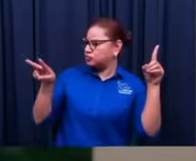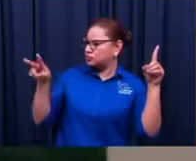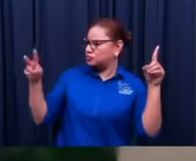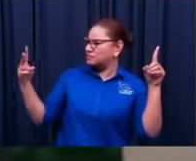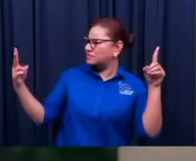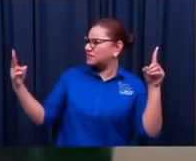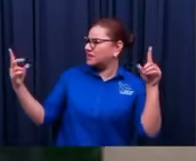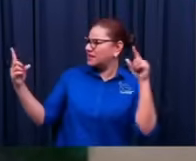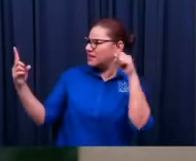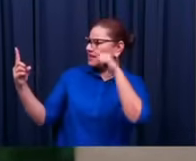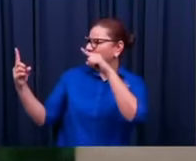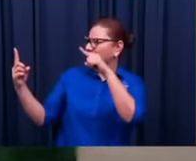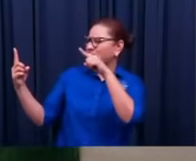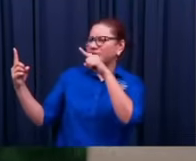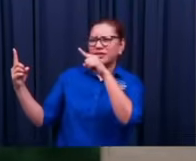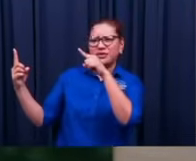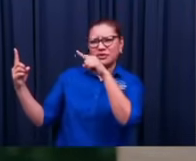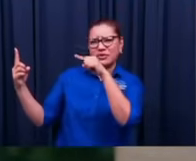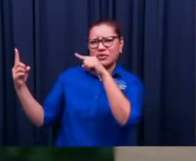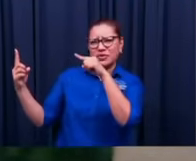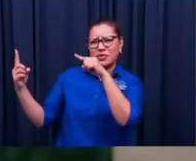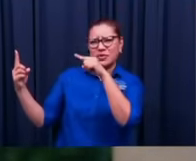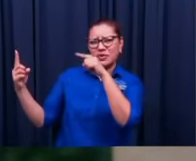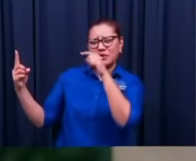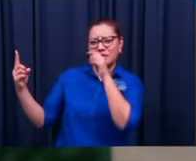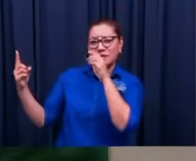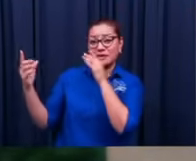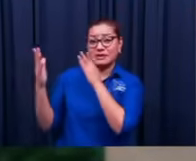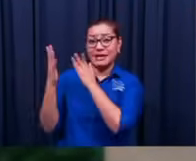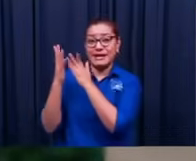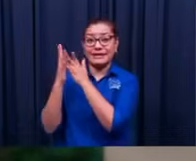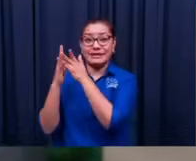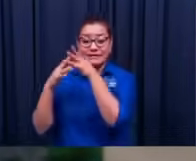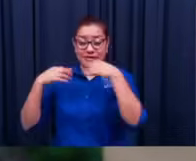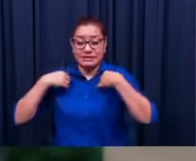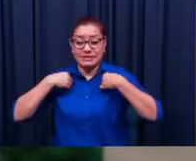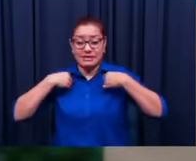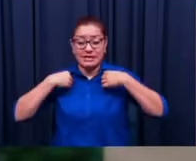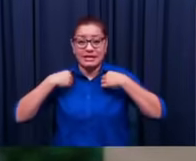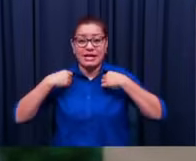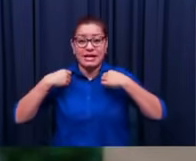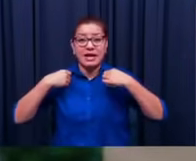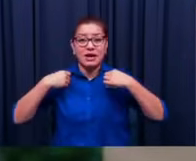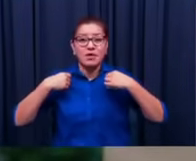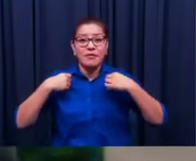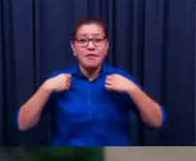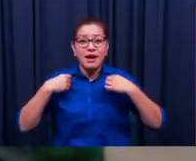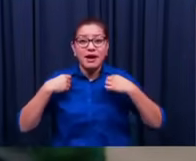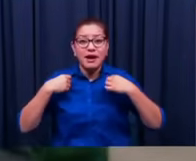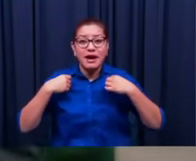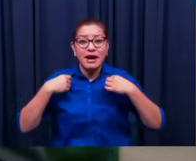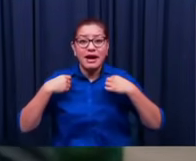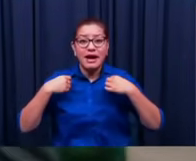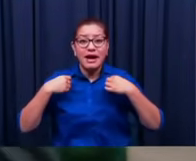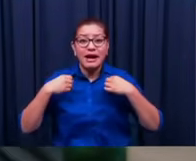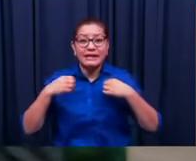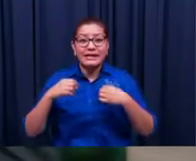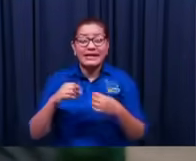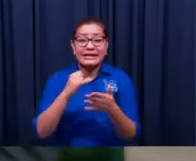espiritualmente, a través de la ropa, imagínese, que se había